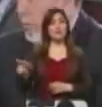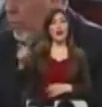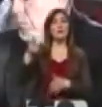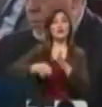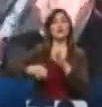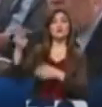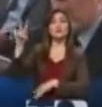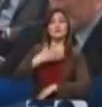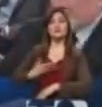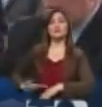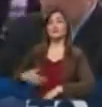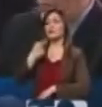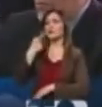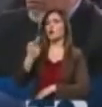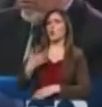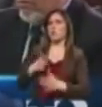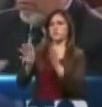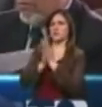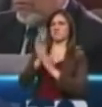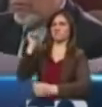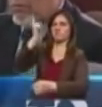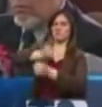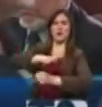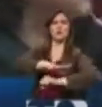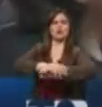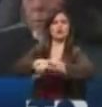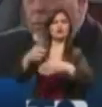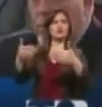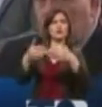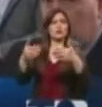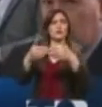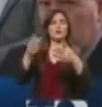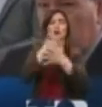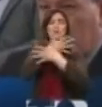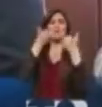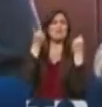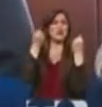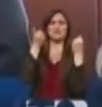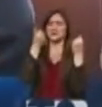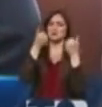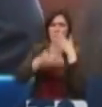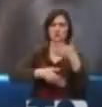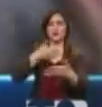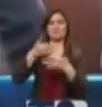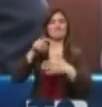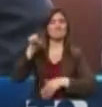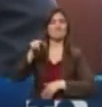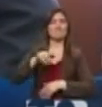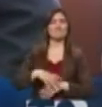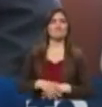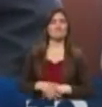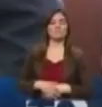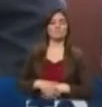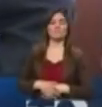la inmediata detención por el delito de fraude procesal. Y aquí se trae que dice la cárcel fiscal general del